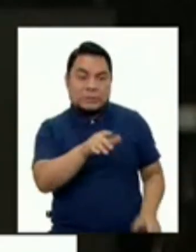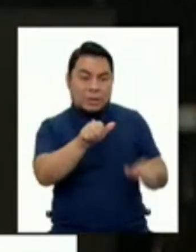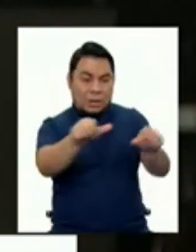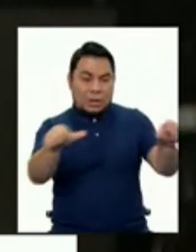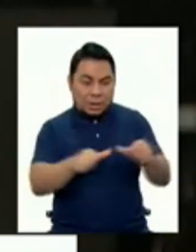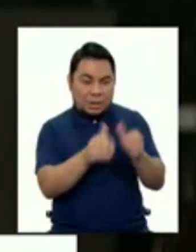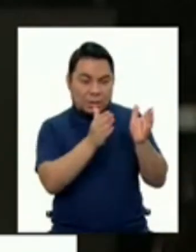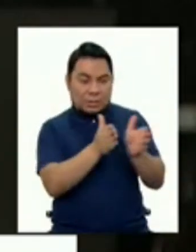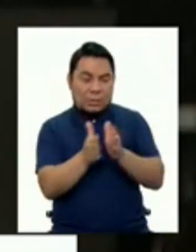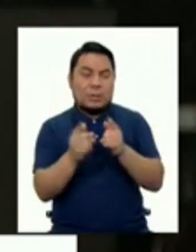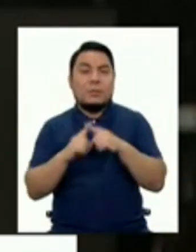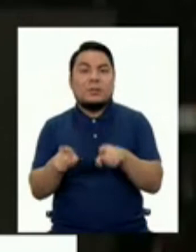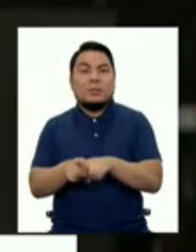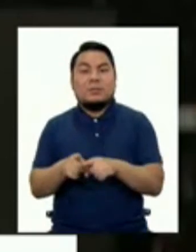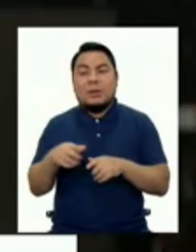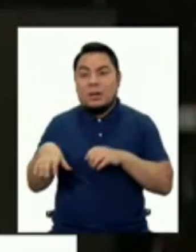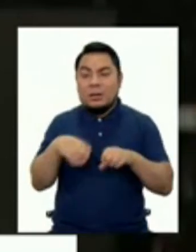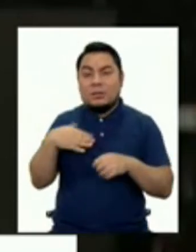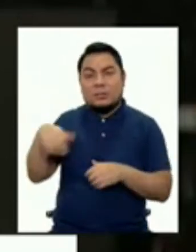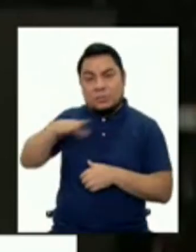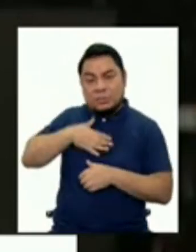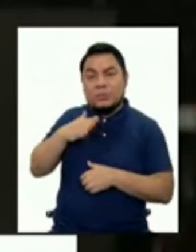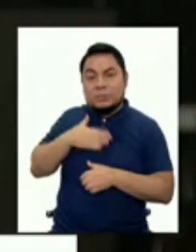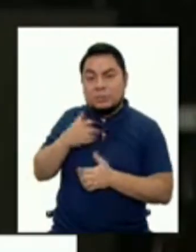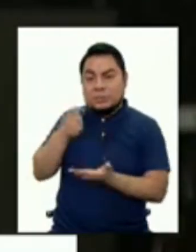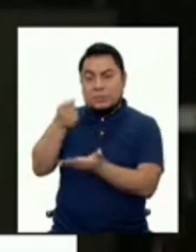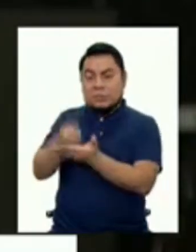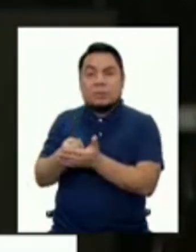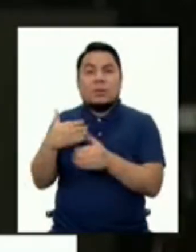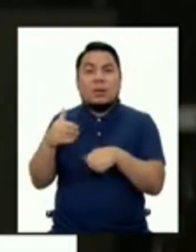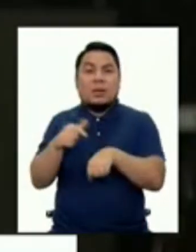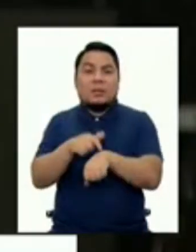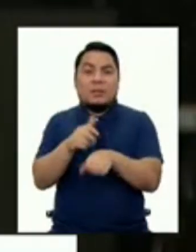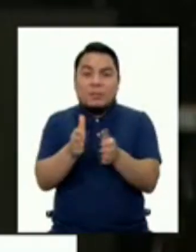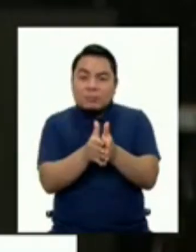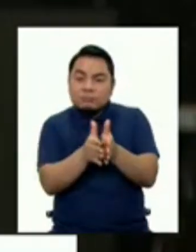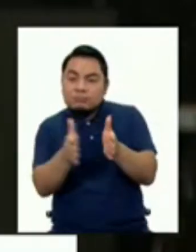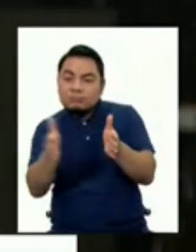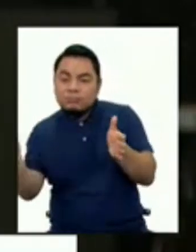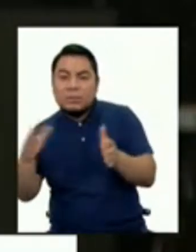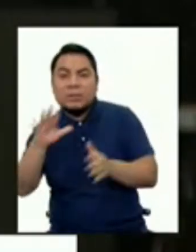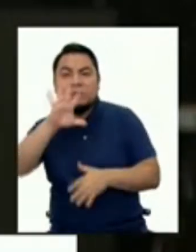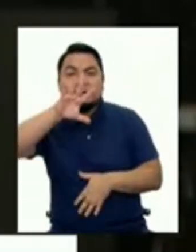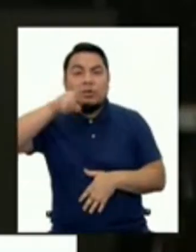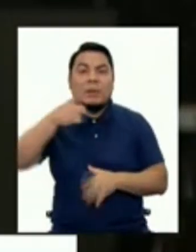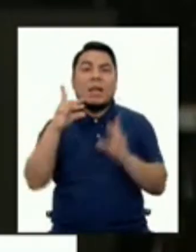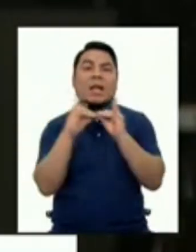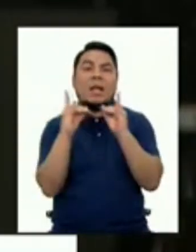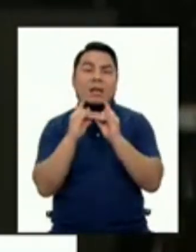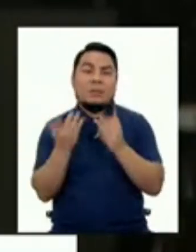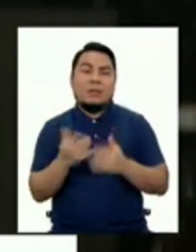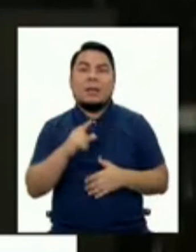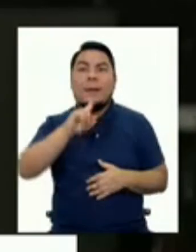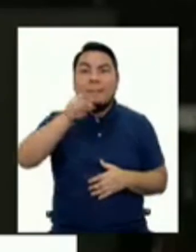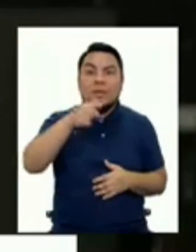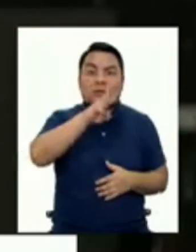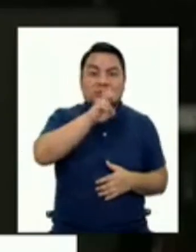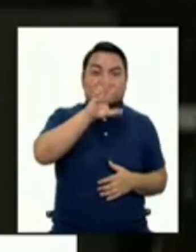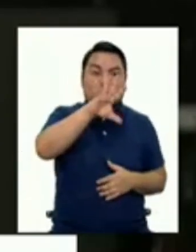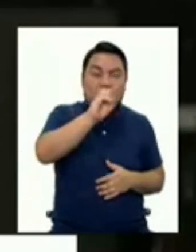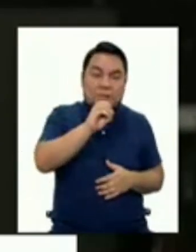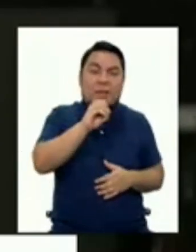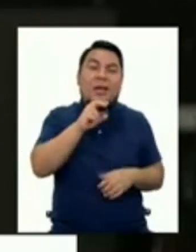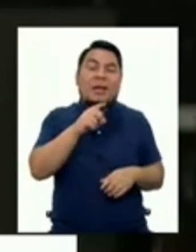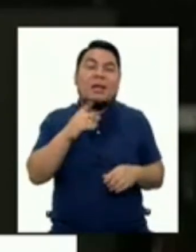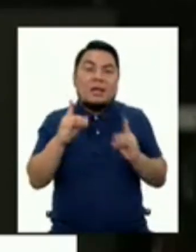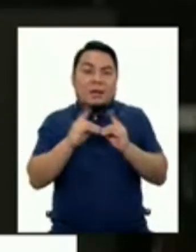las inversiones que estamos realizando dentro del plan de expansión de las 5.000 camas, de las 1.250 camas